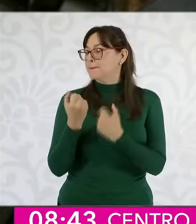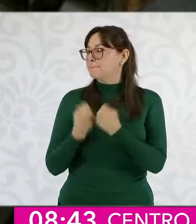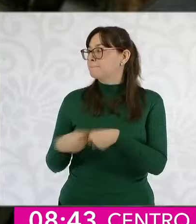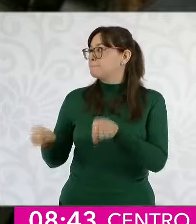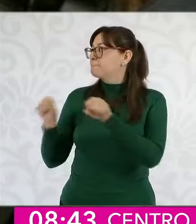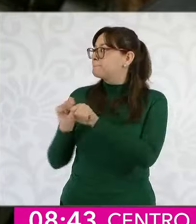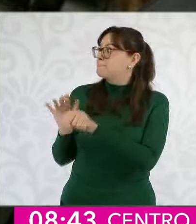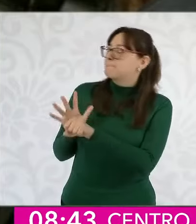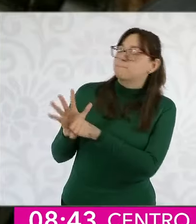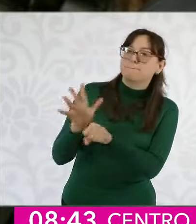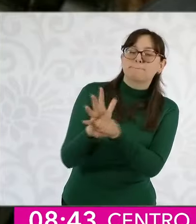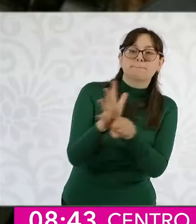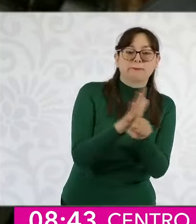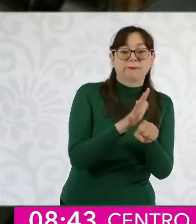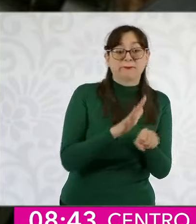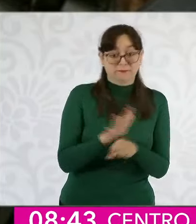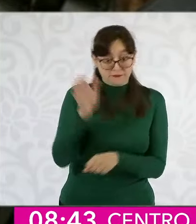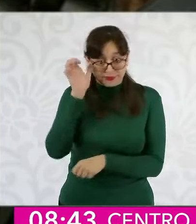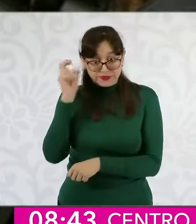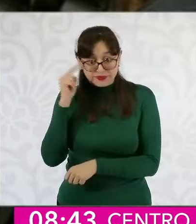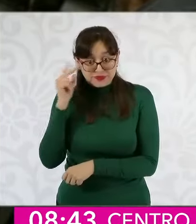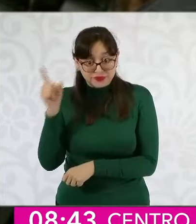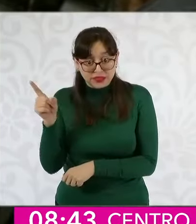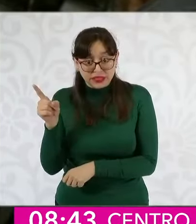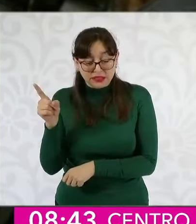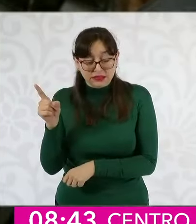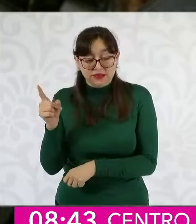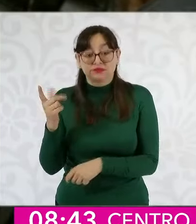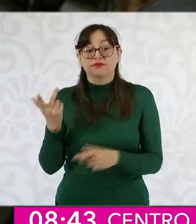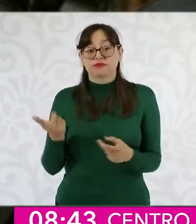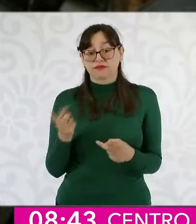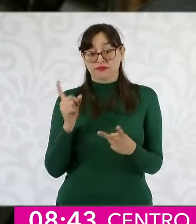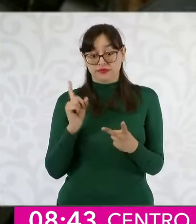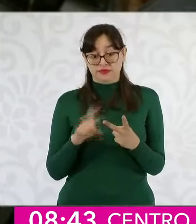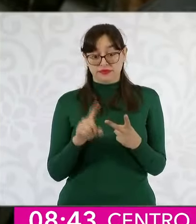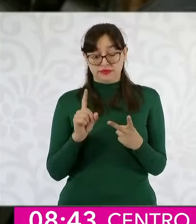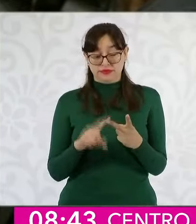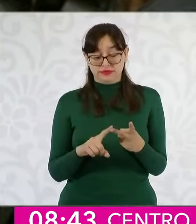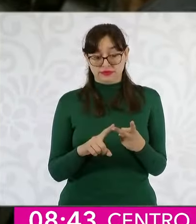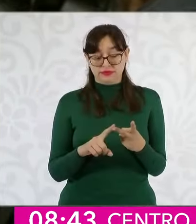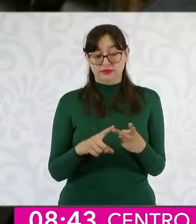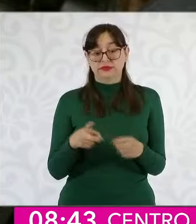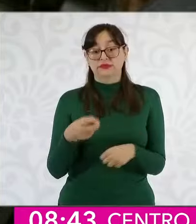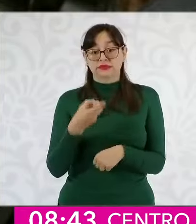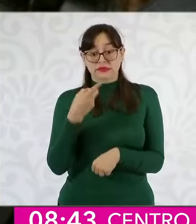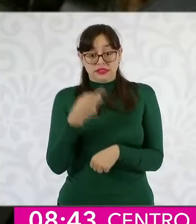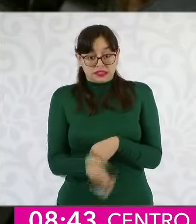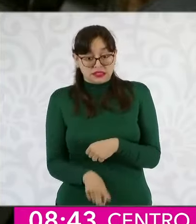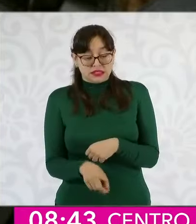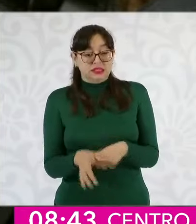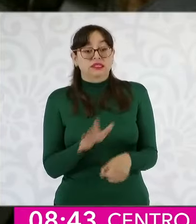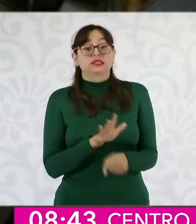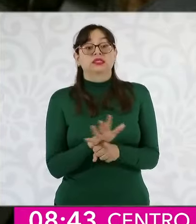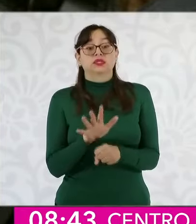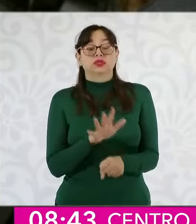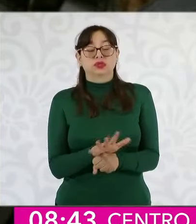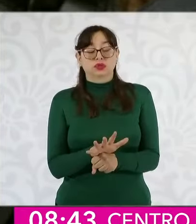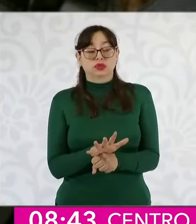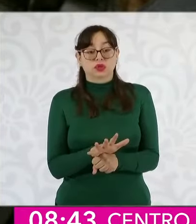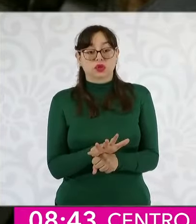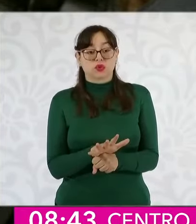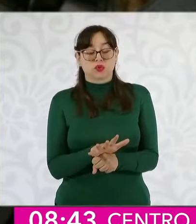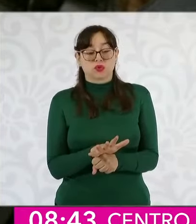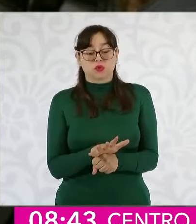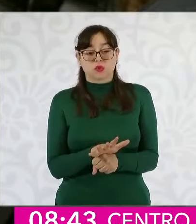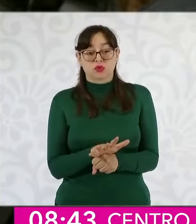voltearse a ver y si ese sería China. También si me podrían confirmar estos efectos colaterales posibles, si los aranceles